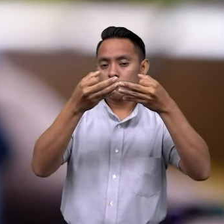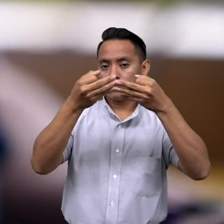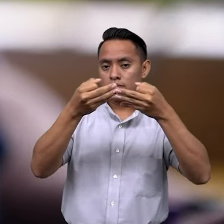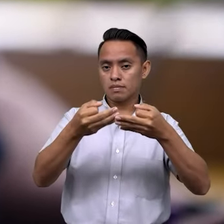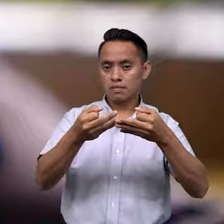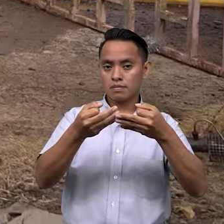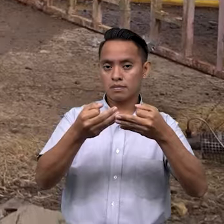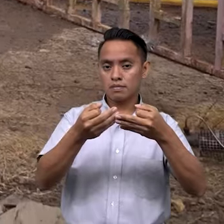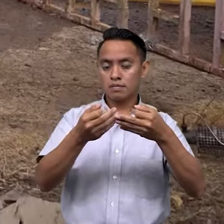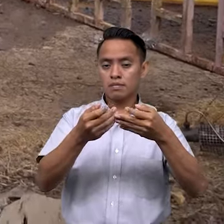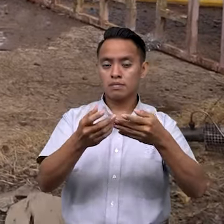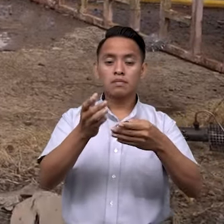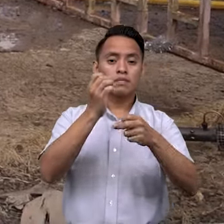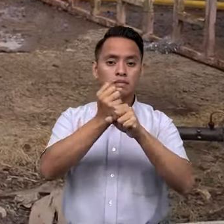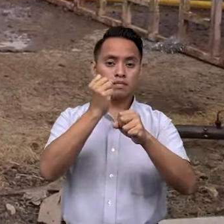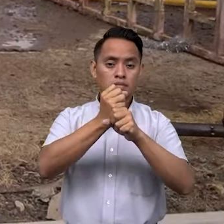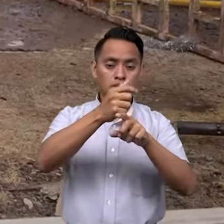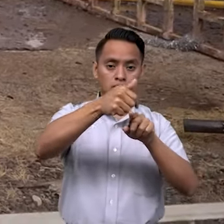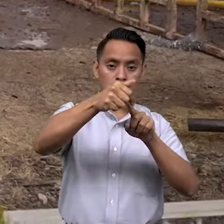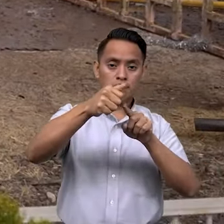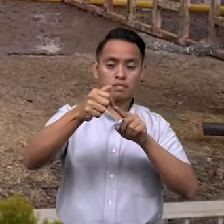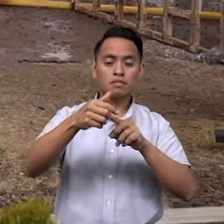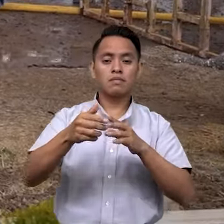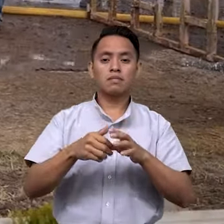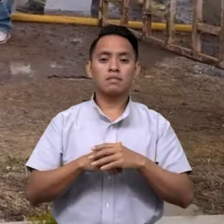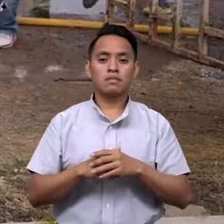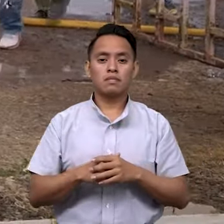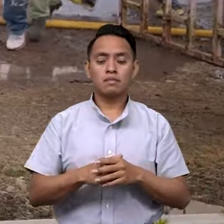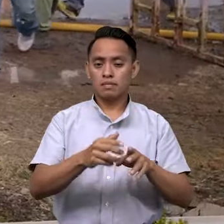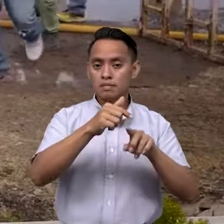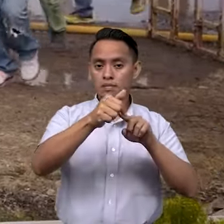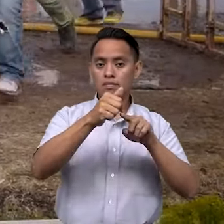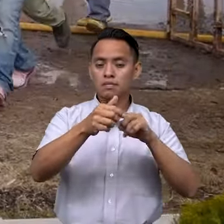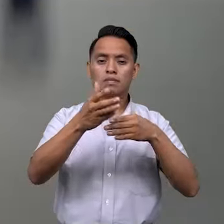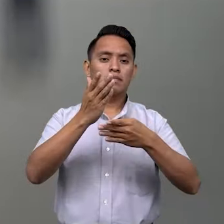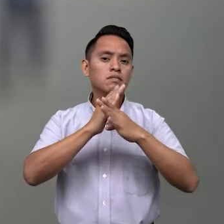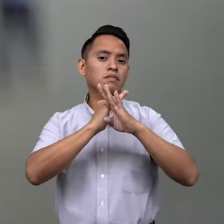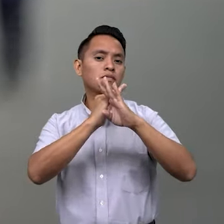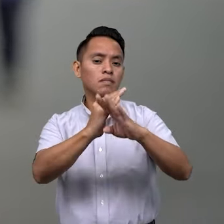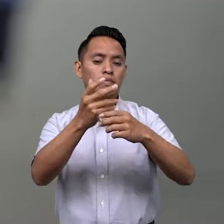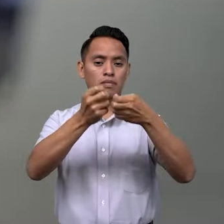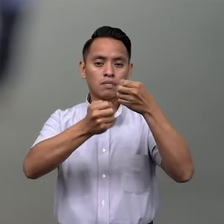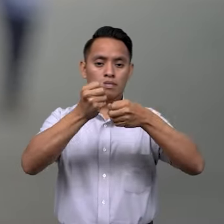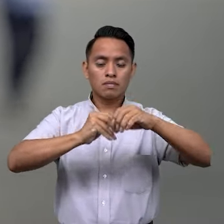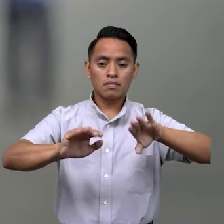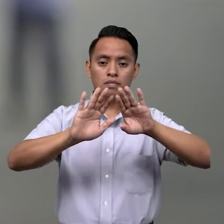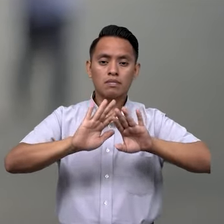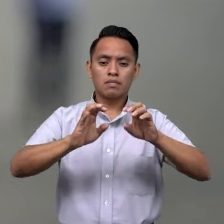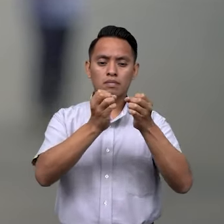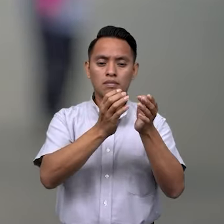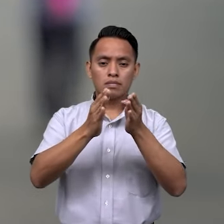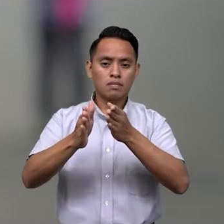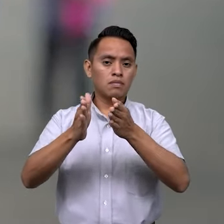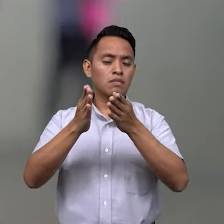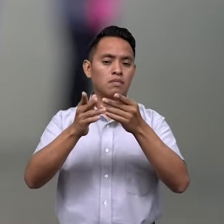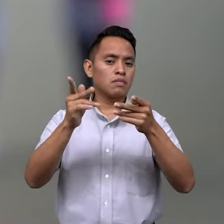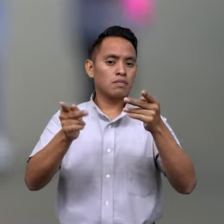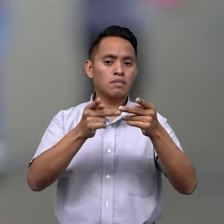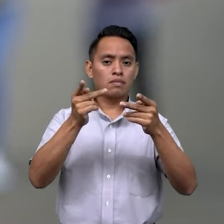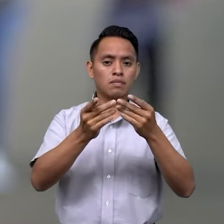garantizada desde la gestión municipal. Es un municipio pues multiamenaza y estamos, bueno, bien organizados. El Comupre lo tenemos bien